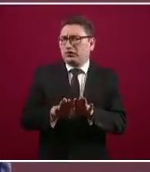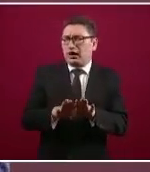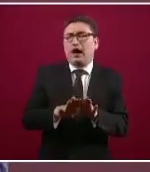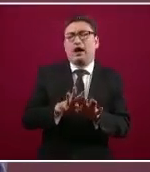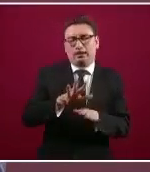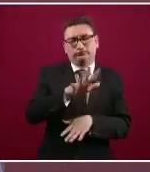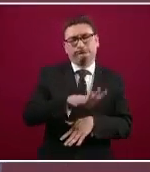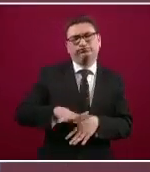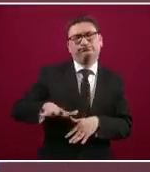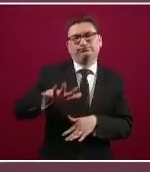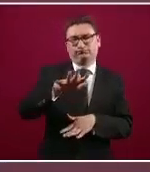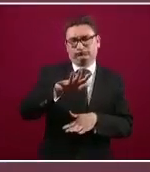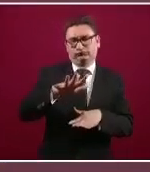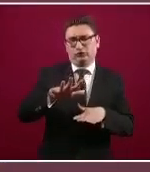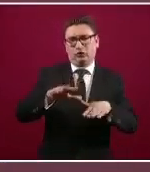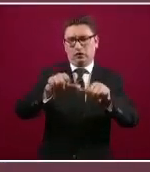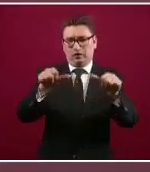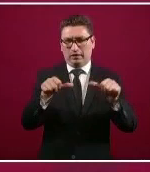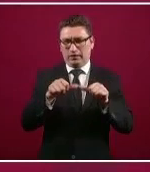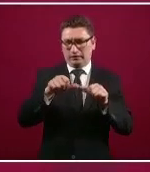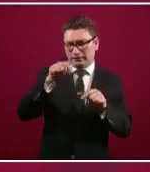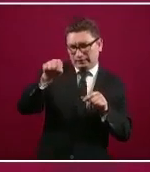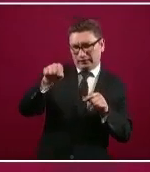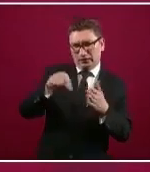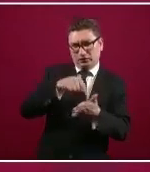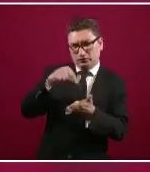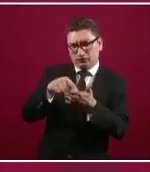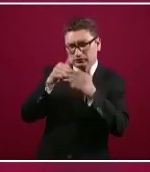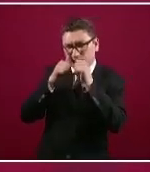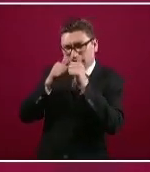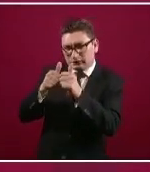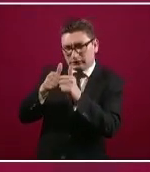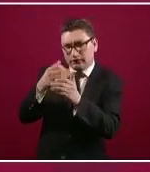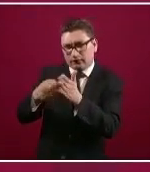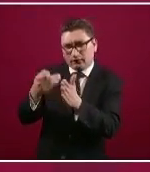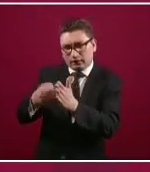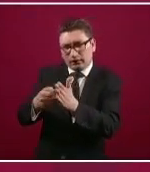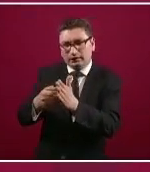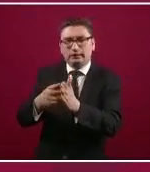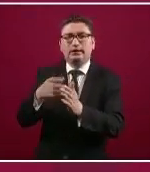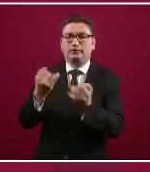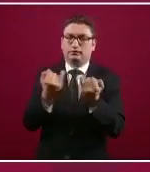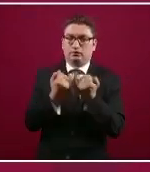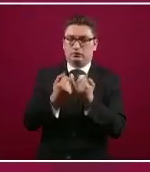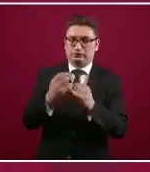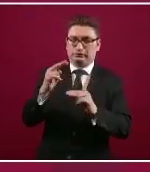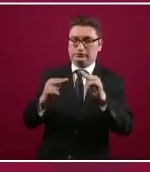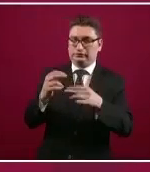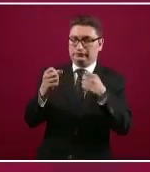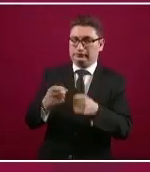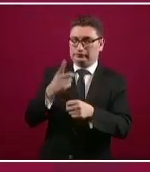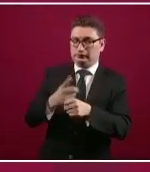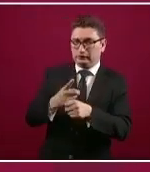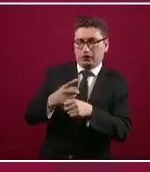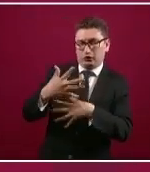área que tengan que atender y el nivel de inseguridad, de violencia.